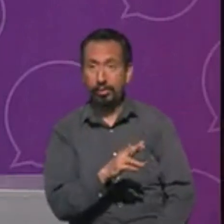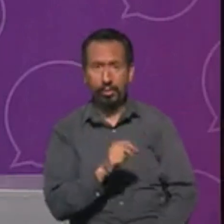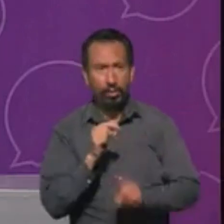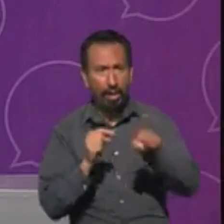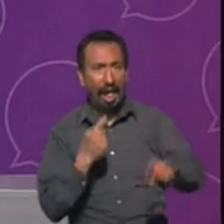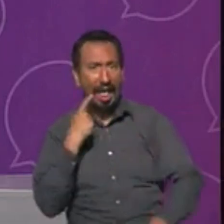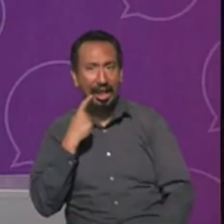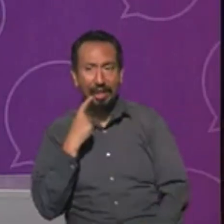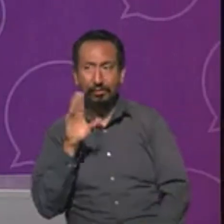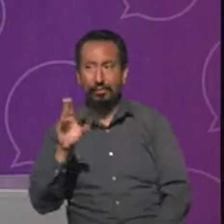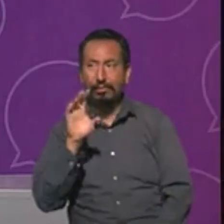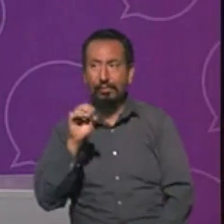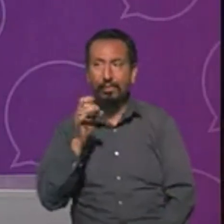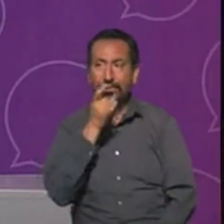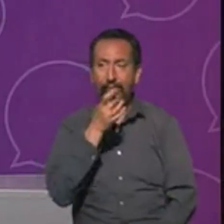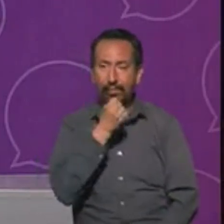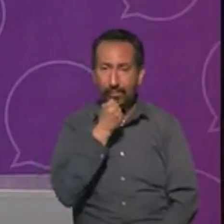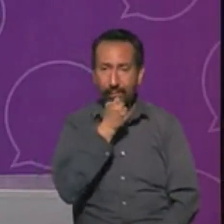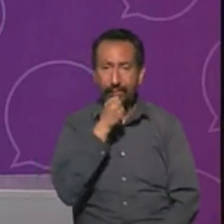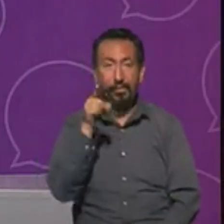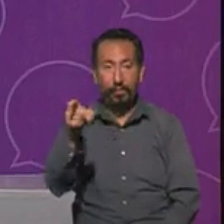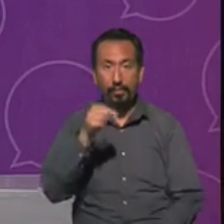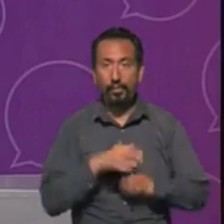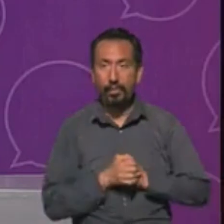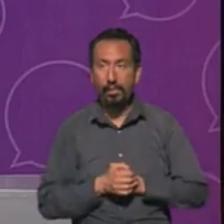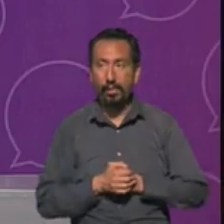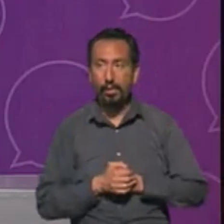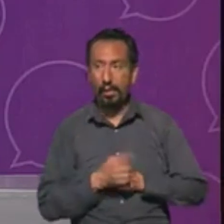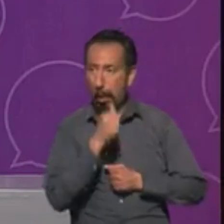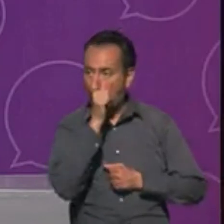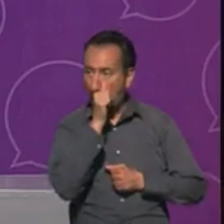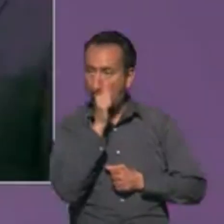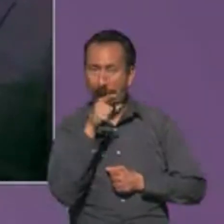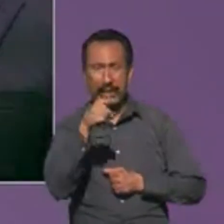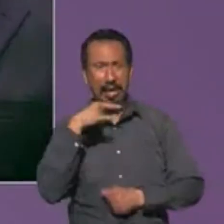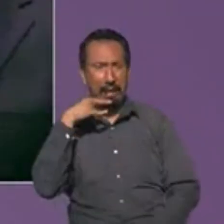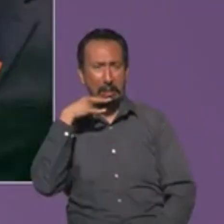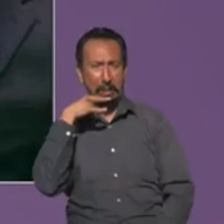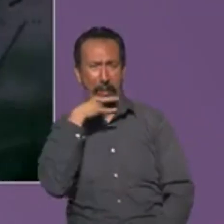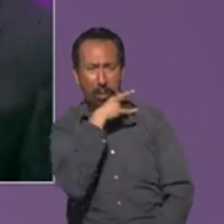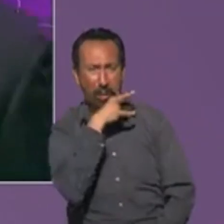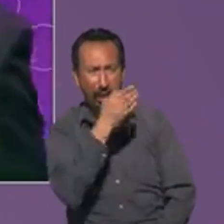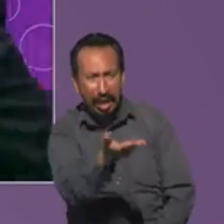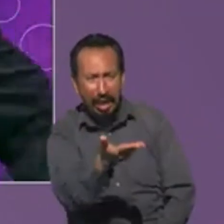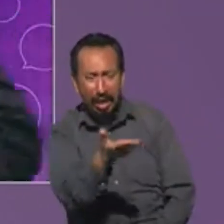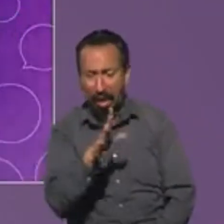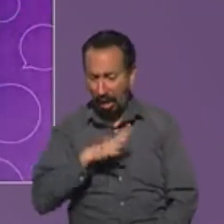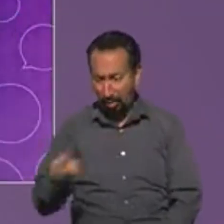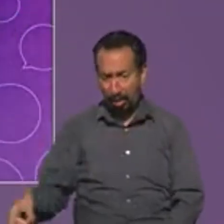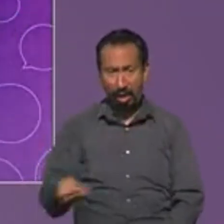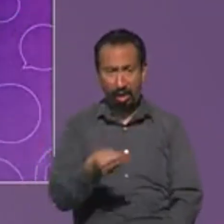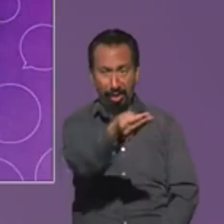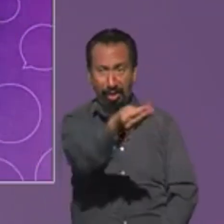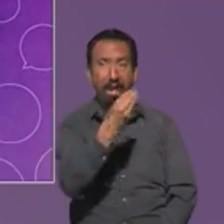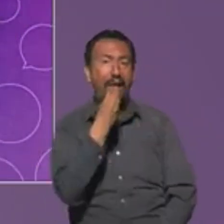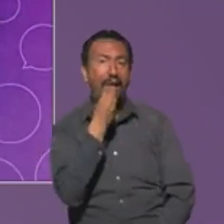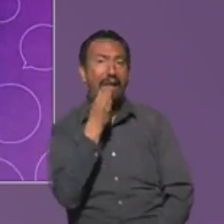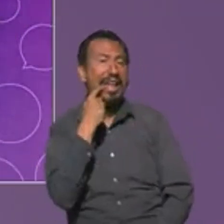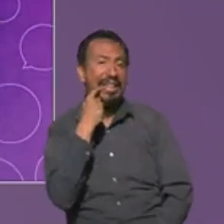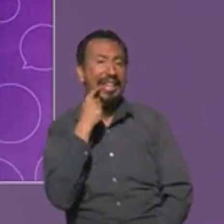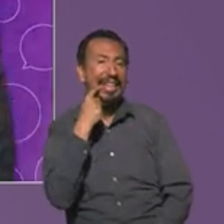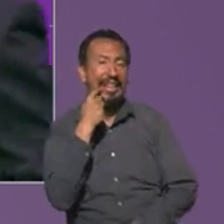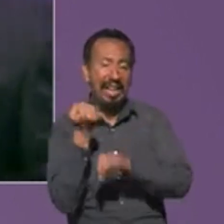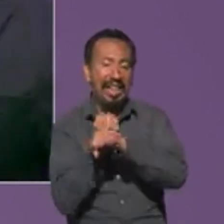réplica 30 segundos adelante candidato tiene 30 segundos para hacer su réplica ahí hay una una servilletita para que te limpies la